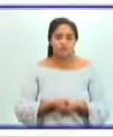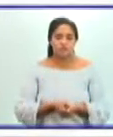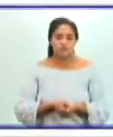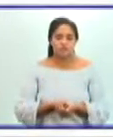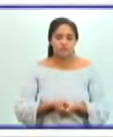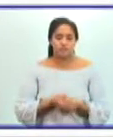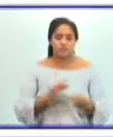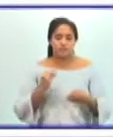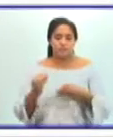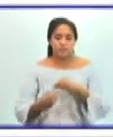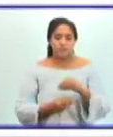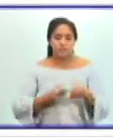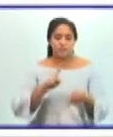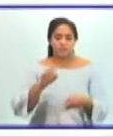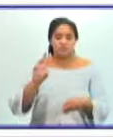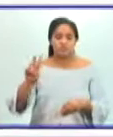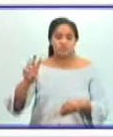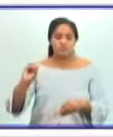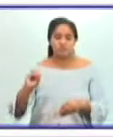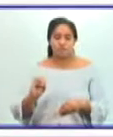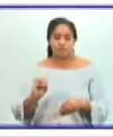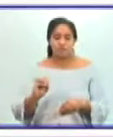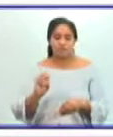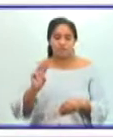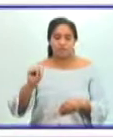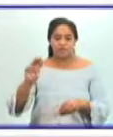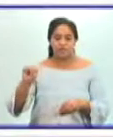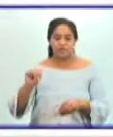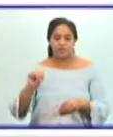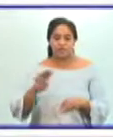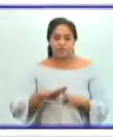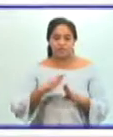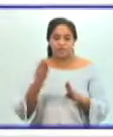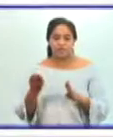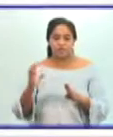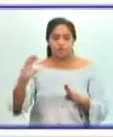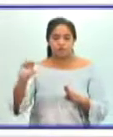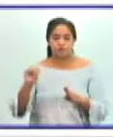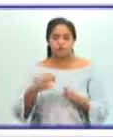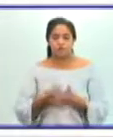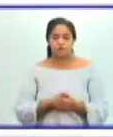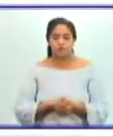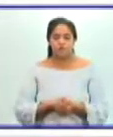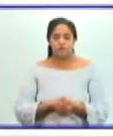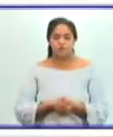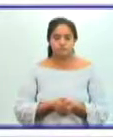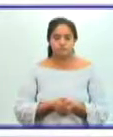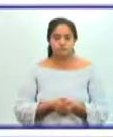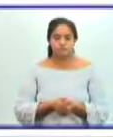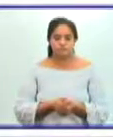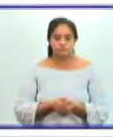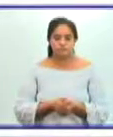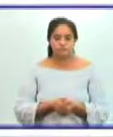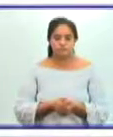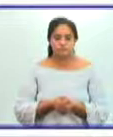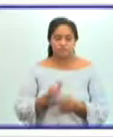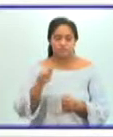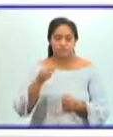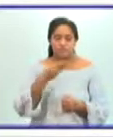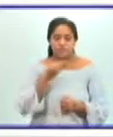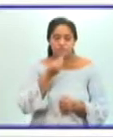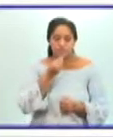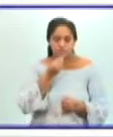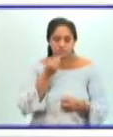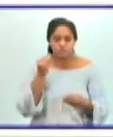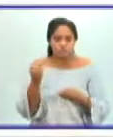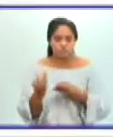120 milímetros a centímetros y en este caso serían 12 centímetros. Ahora sí puedes sustituir los